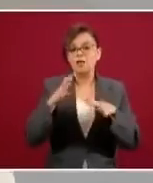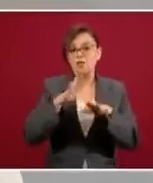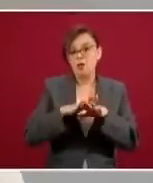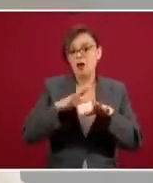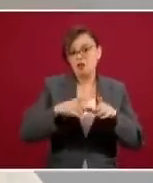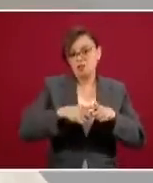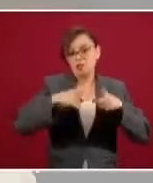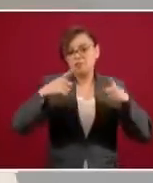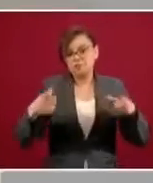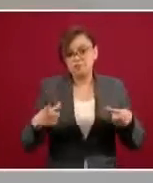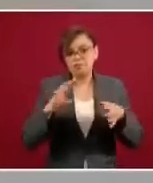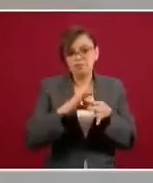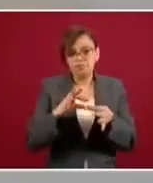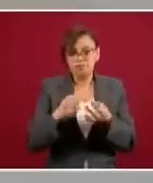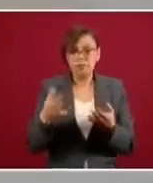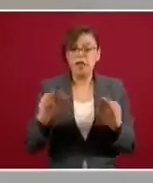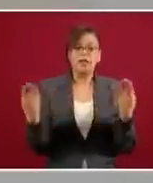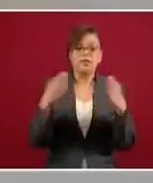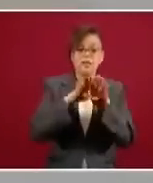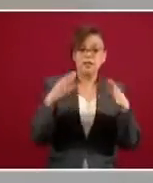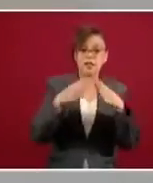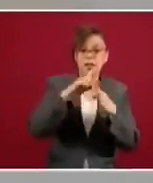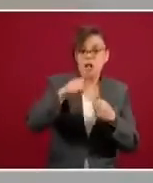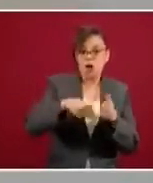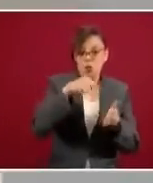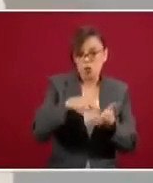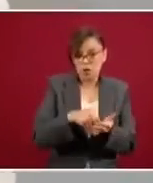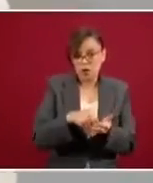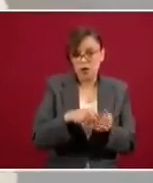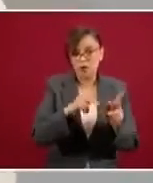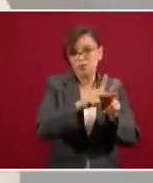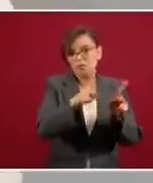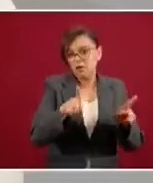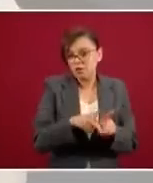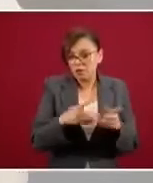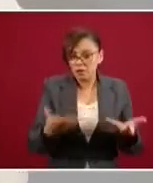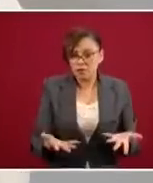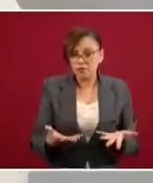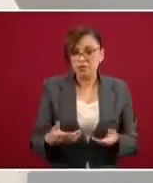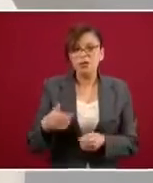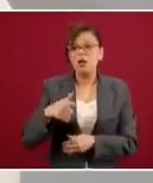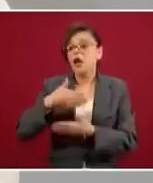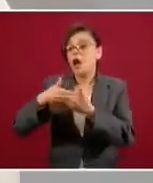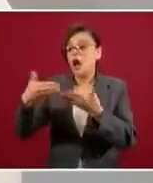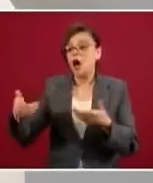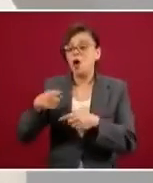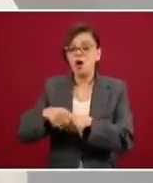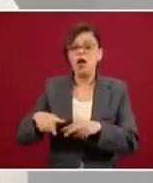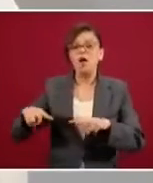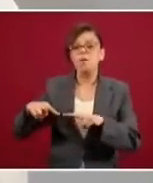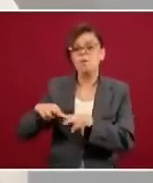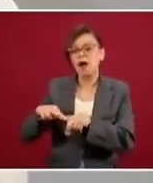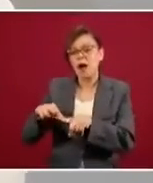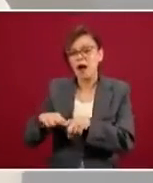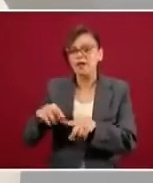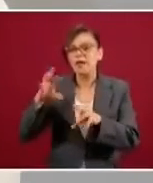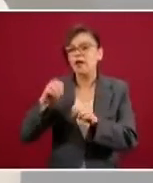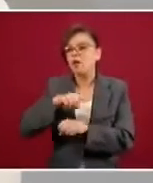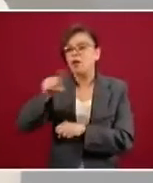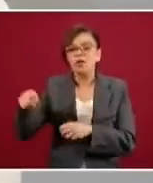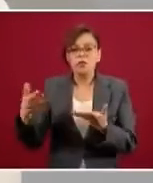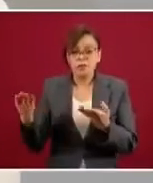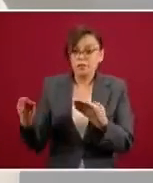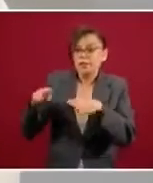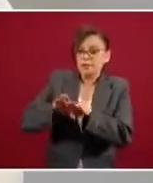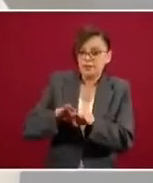solo cerraba plazas públicas, ahora también cierro, qué sé yo, parques y jardines. En la fase